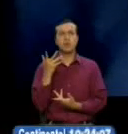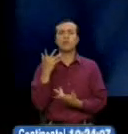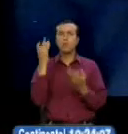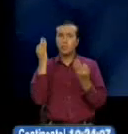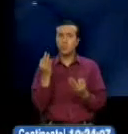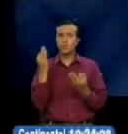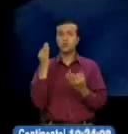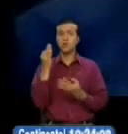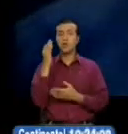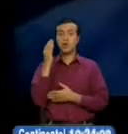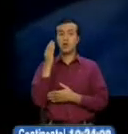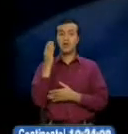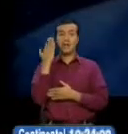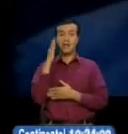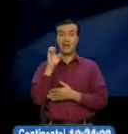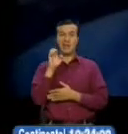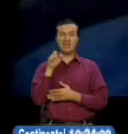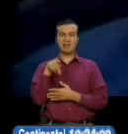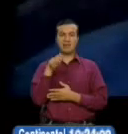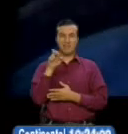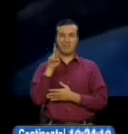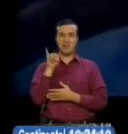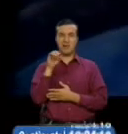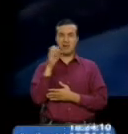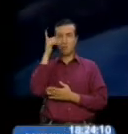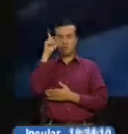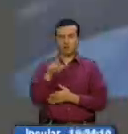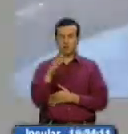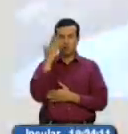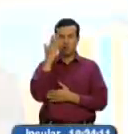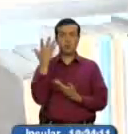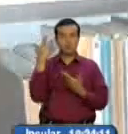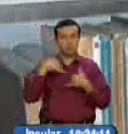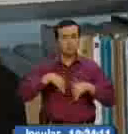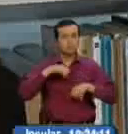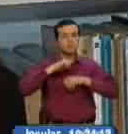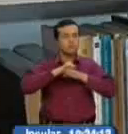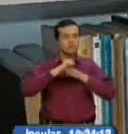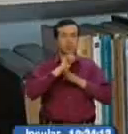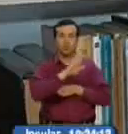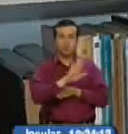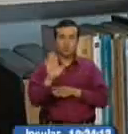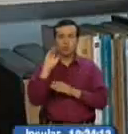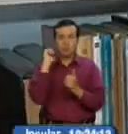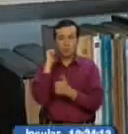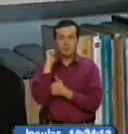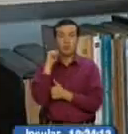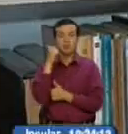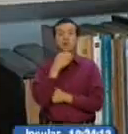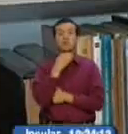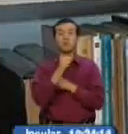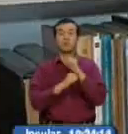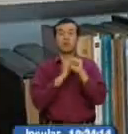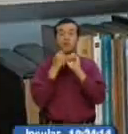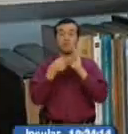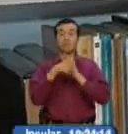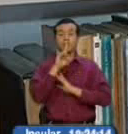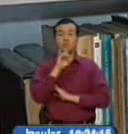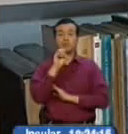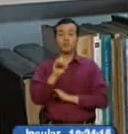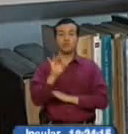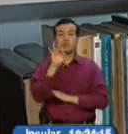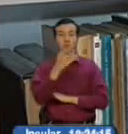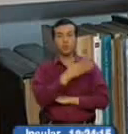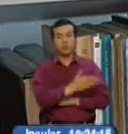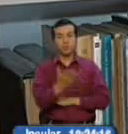desde Eugenio Espejo y traducidos en acción práctica por sus discípulos el 10 de agosto de 1809,